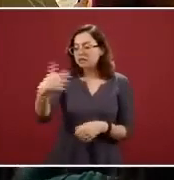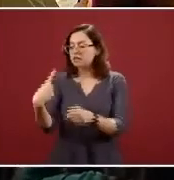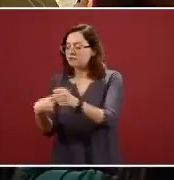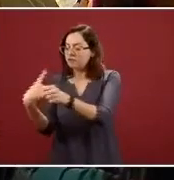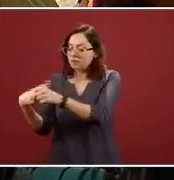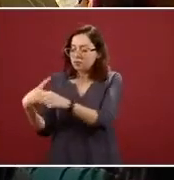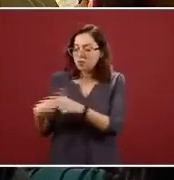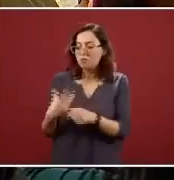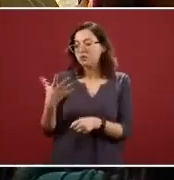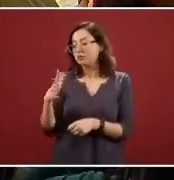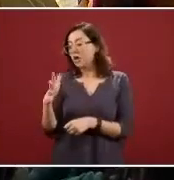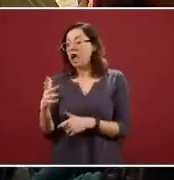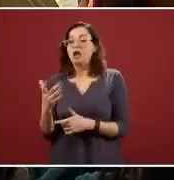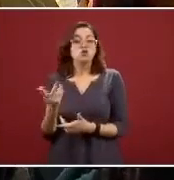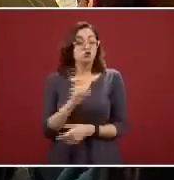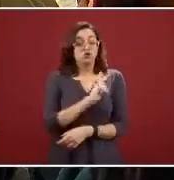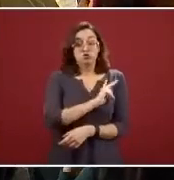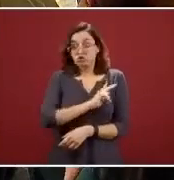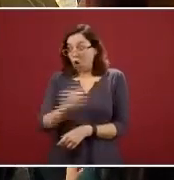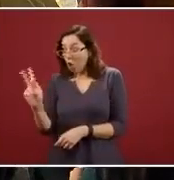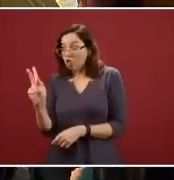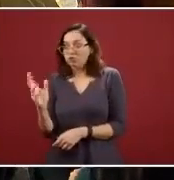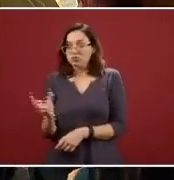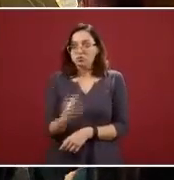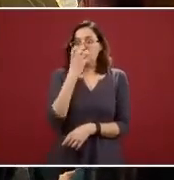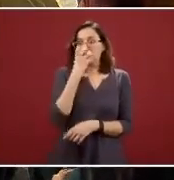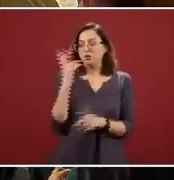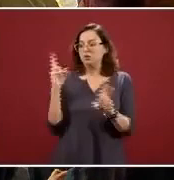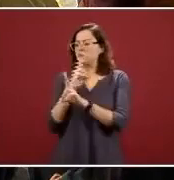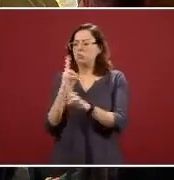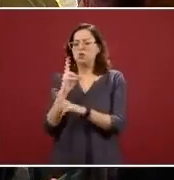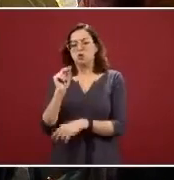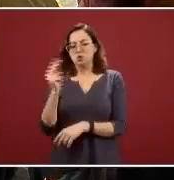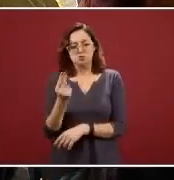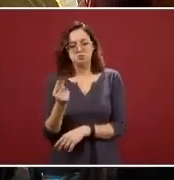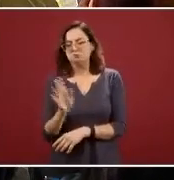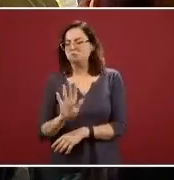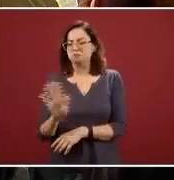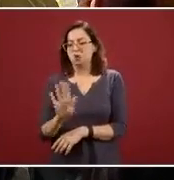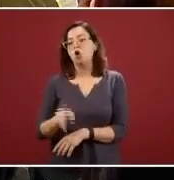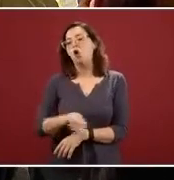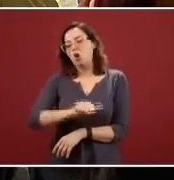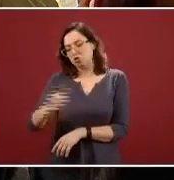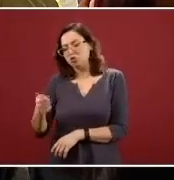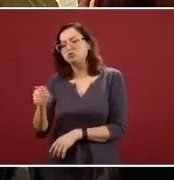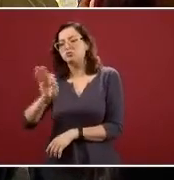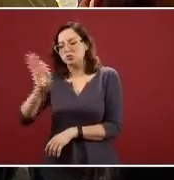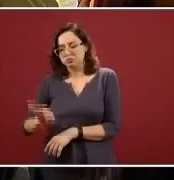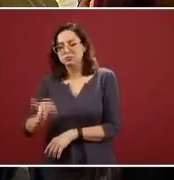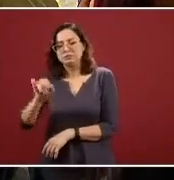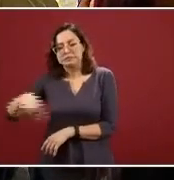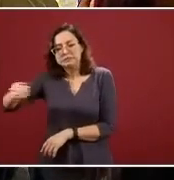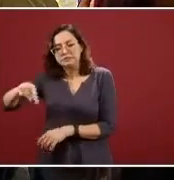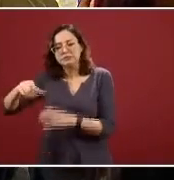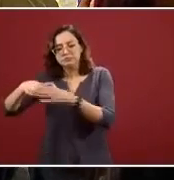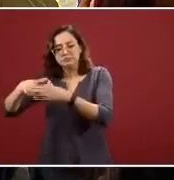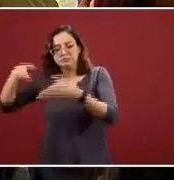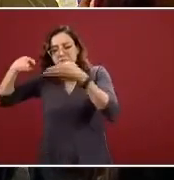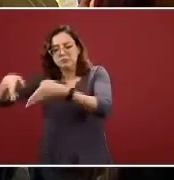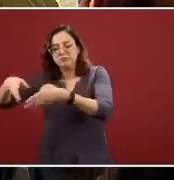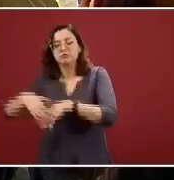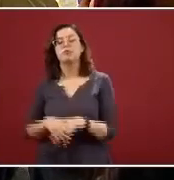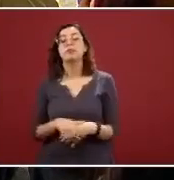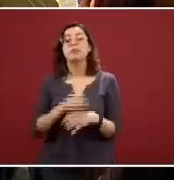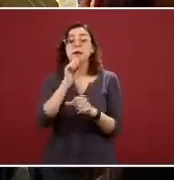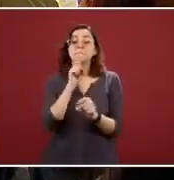no todos los pacientes van a requerir eso, pusimos además un porcentaje de pacientes que lo pueden llegar a necesitar. Y también tenemos una serie de equipamiento